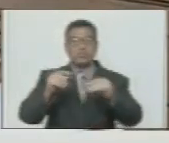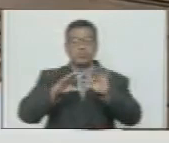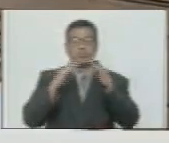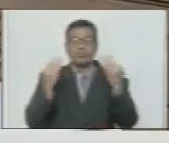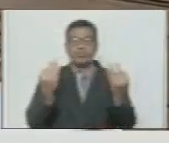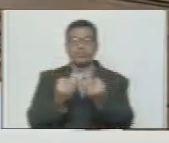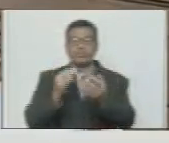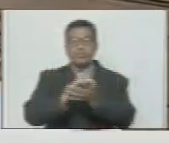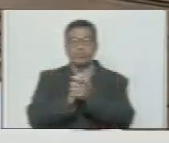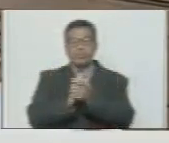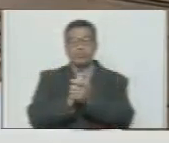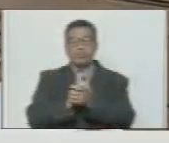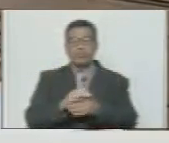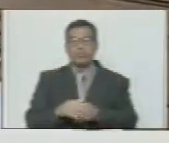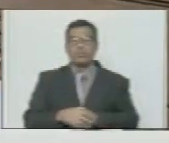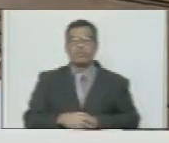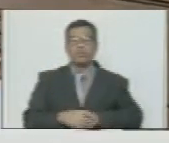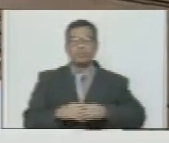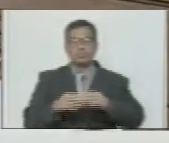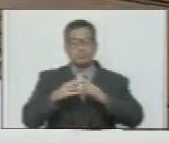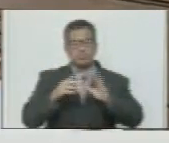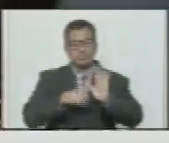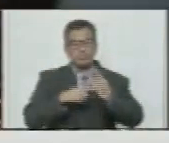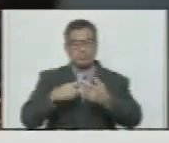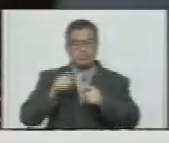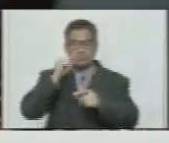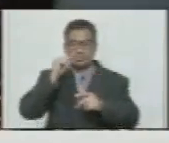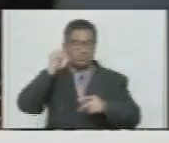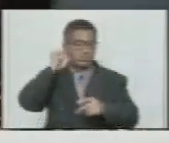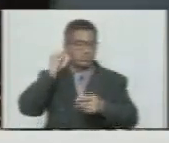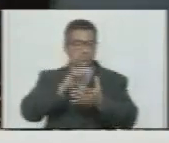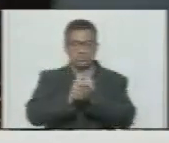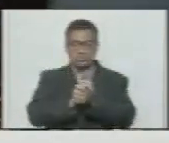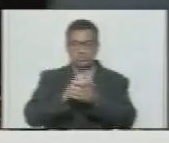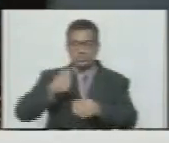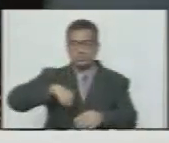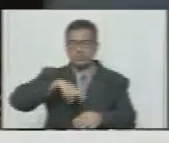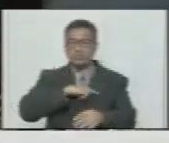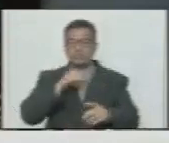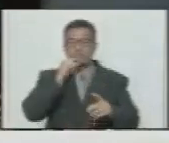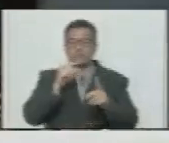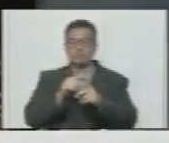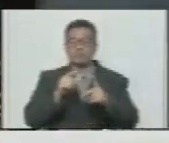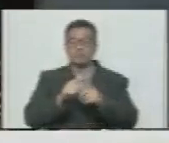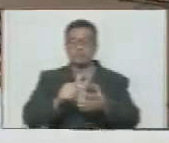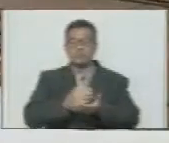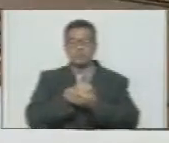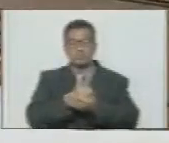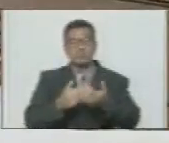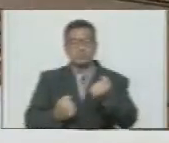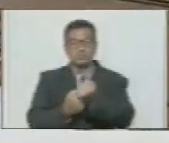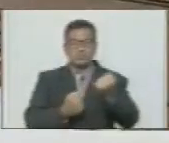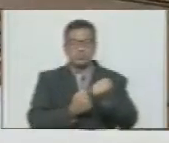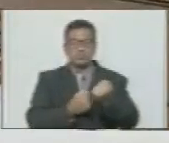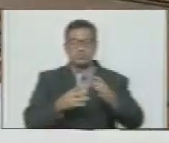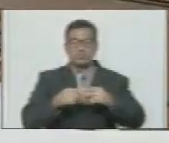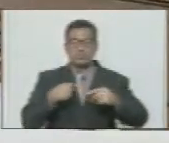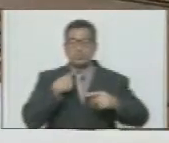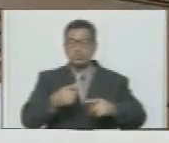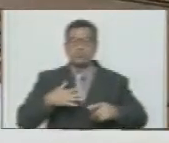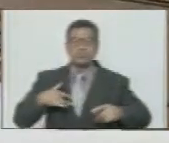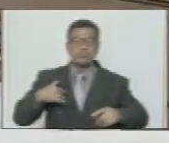a sus familiares, amigas, amigos, compañeras y compañeros de lucha, nuestra palabra de solidaridad y